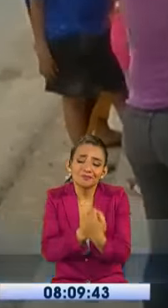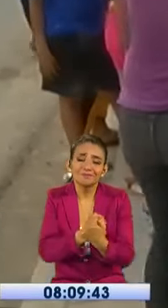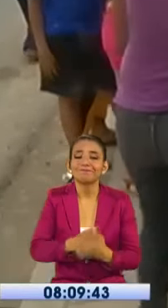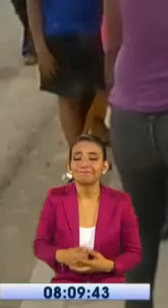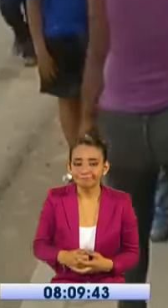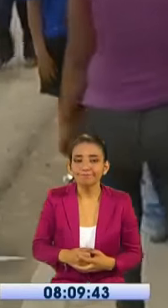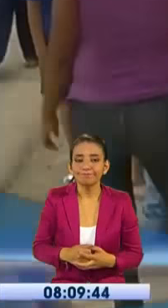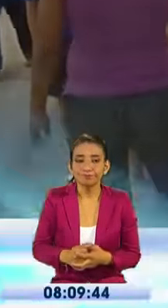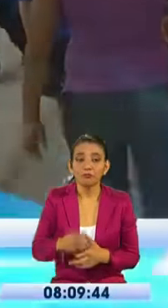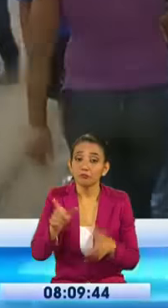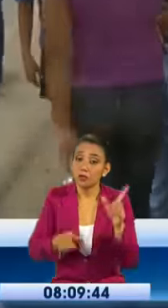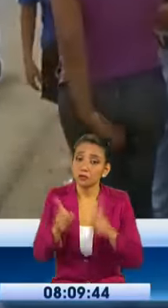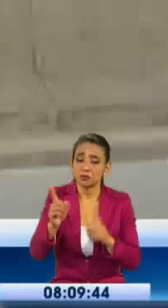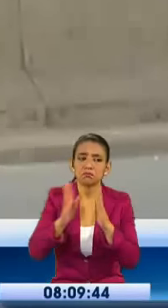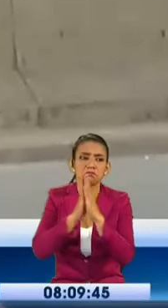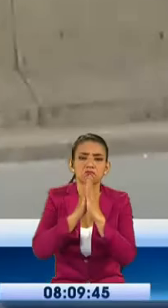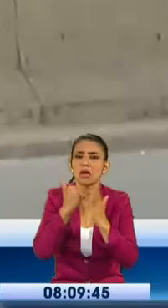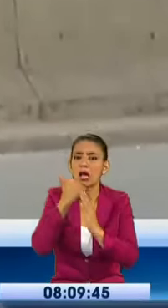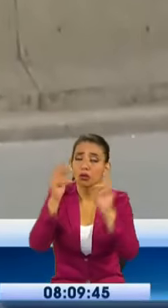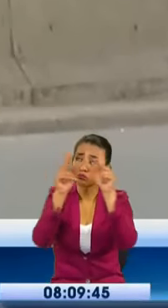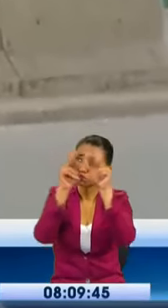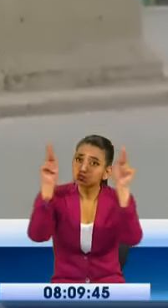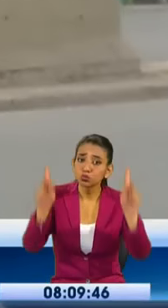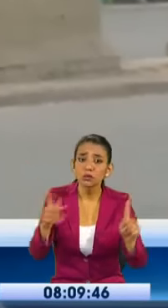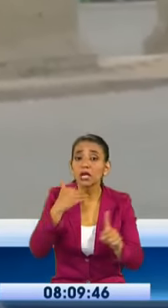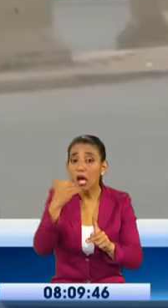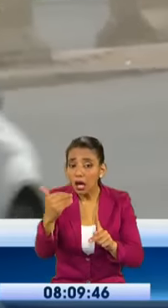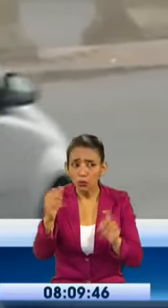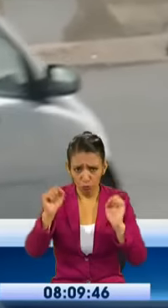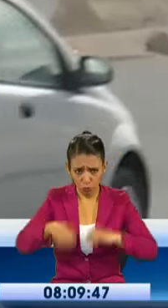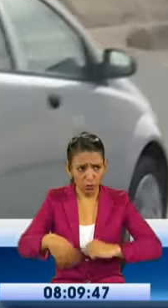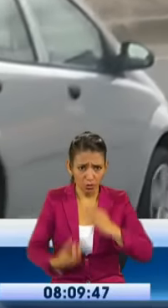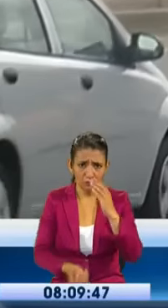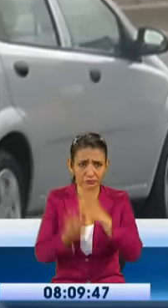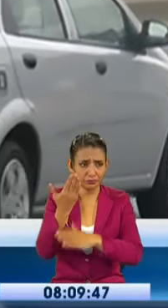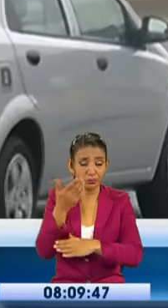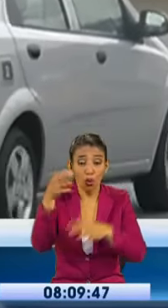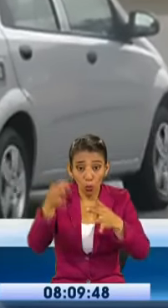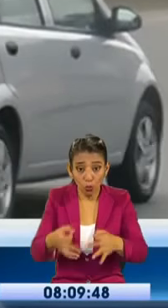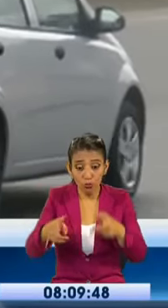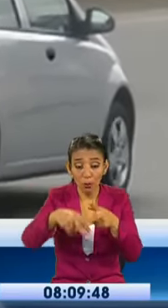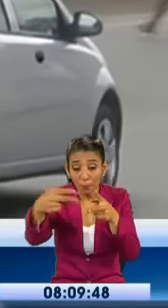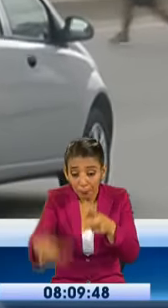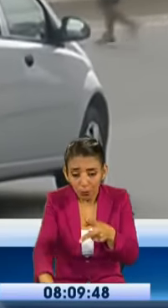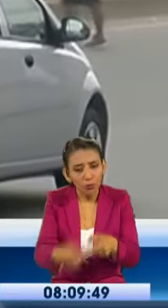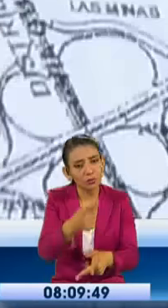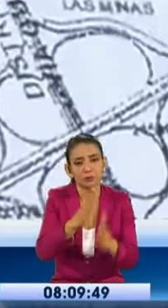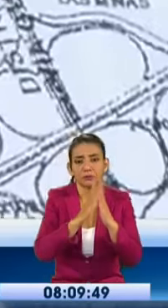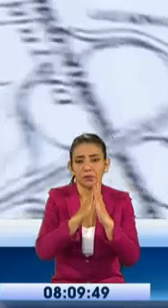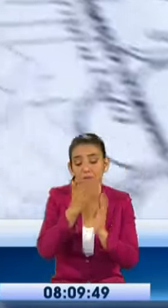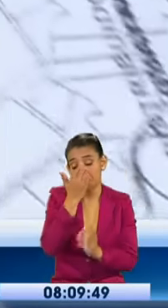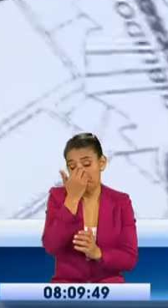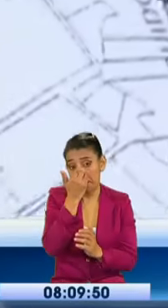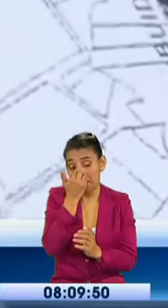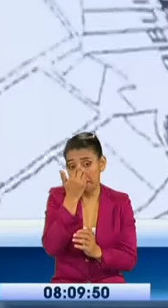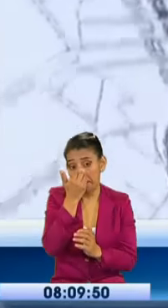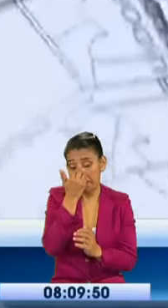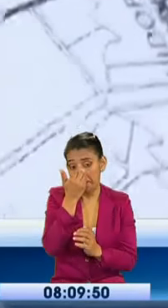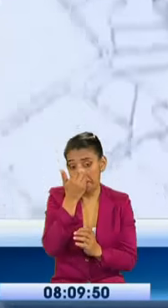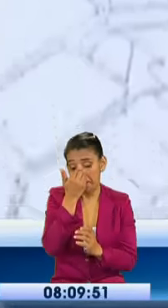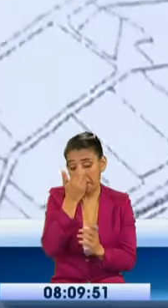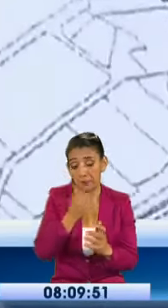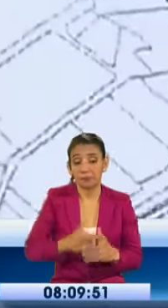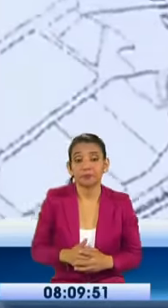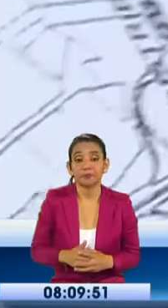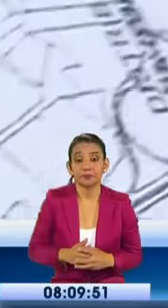la zona exigieron la creación de un peatonal elevado en el sitio donde se produjo la tragedia. El paso peatonal ahí